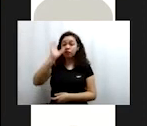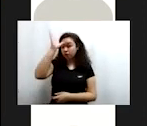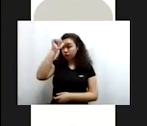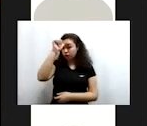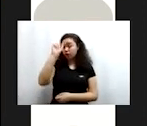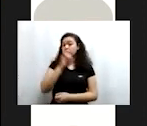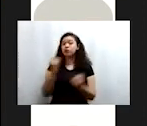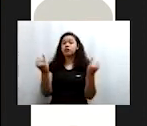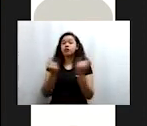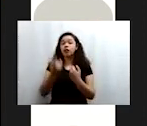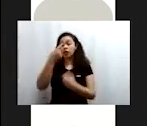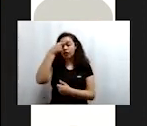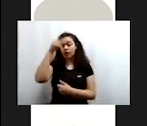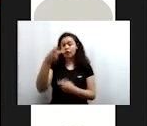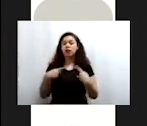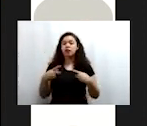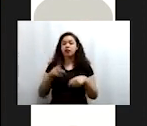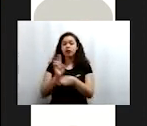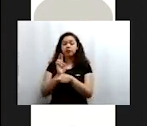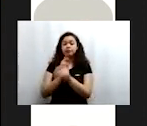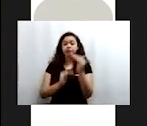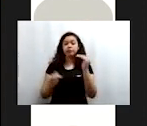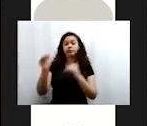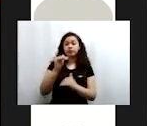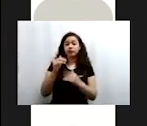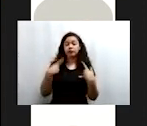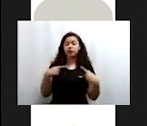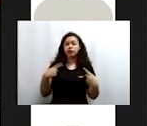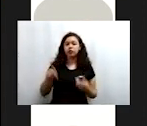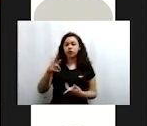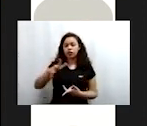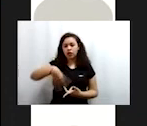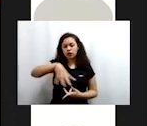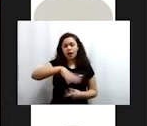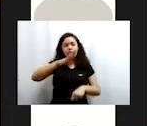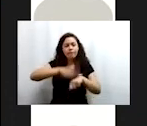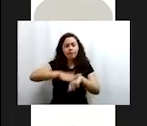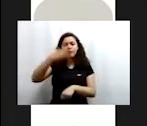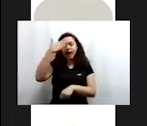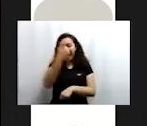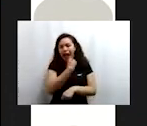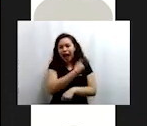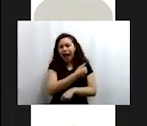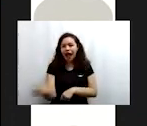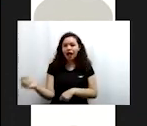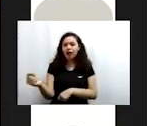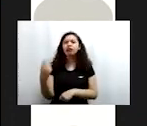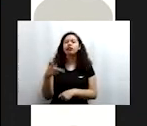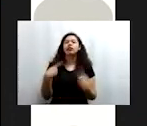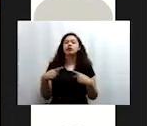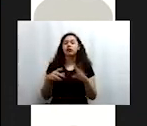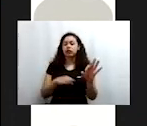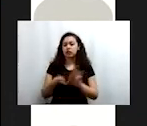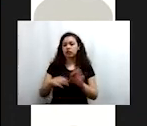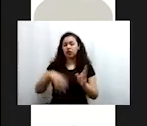va a facilitar a ese supervisor buscar al trabajador más apto para alguna labor accidental y opinar